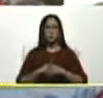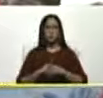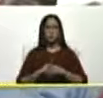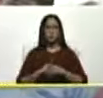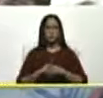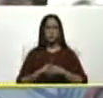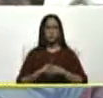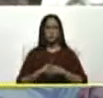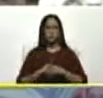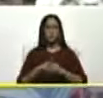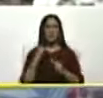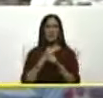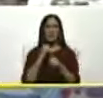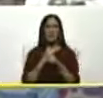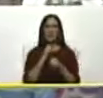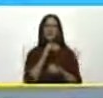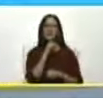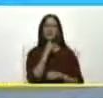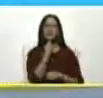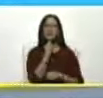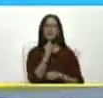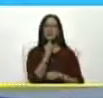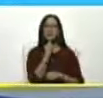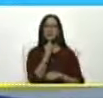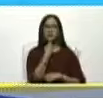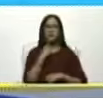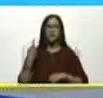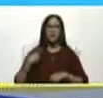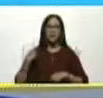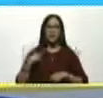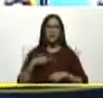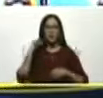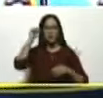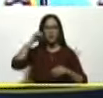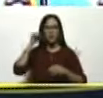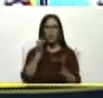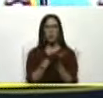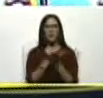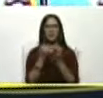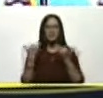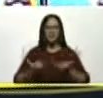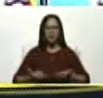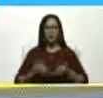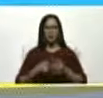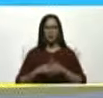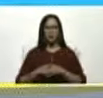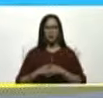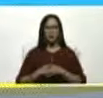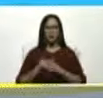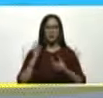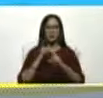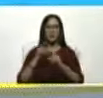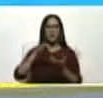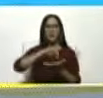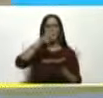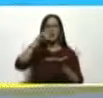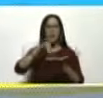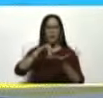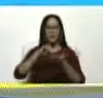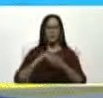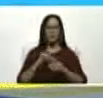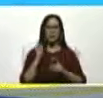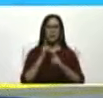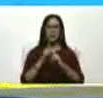que trabajan escondidos. Tengo videos y pruebas ya, desde Miami,